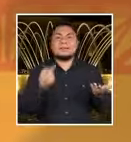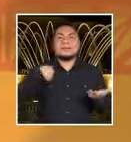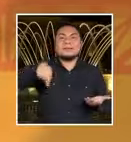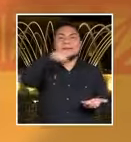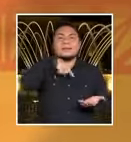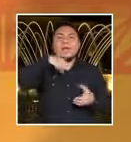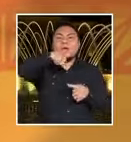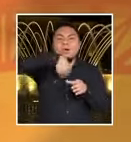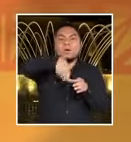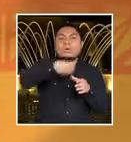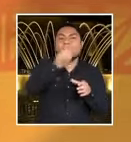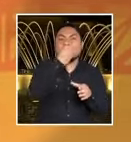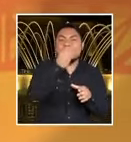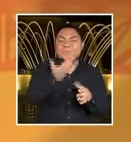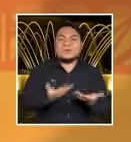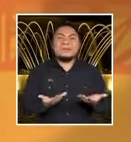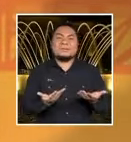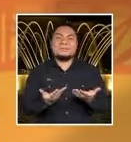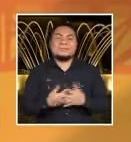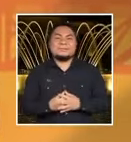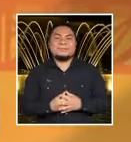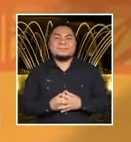nuestra gastronomía,